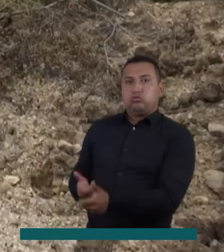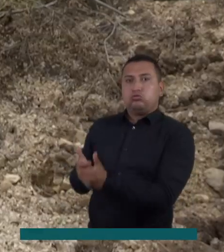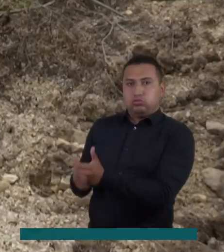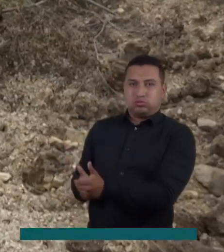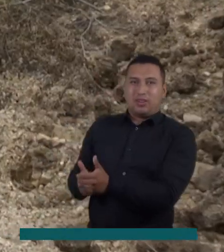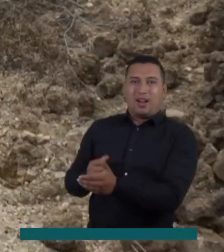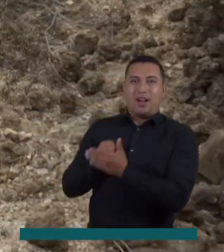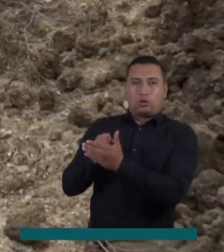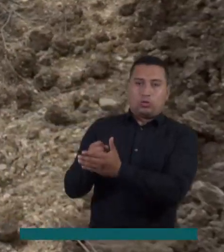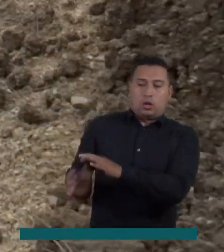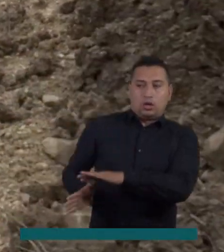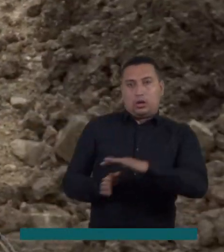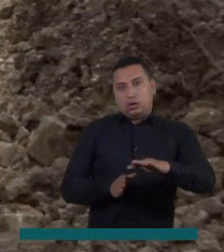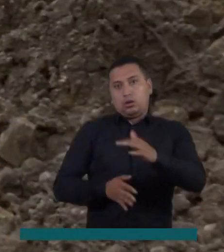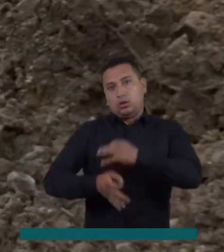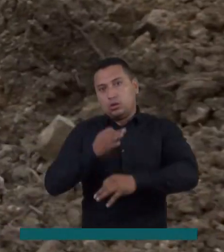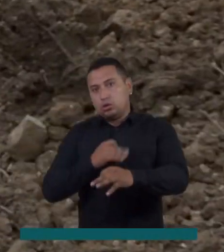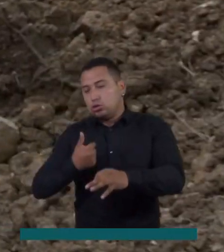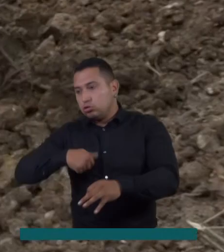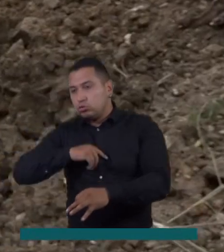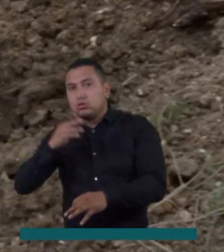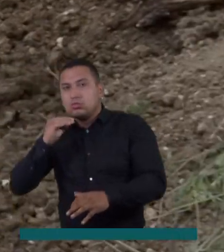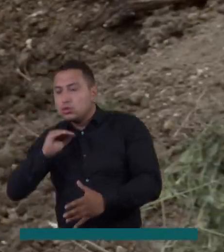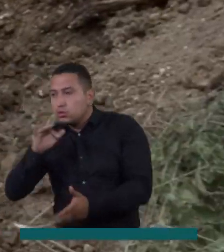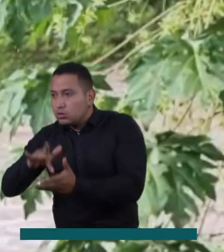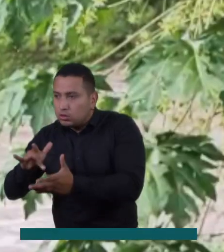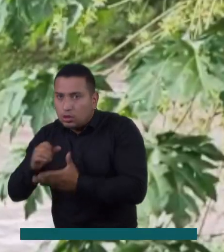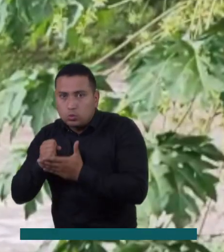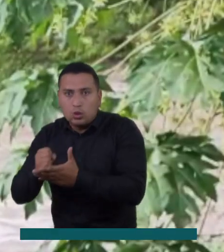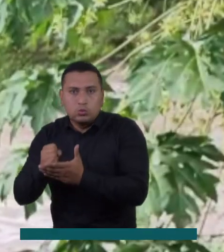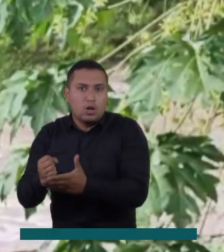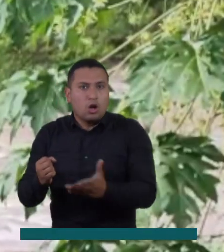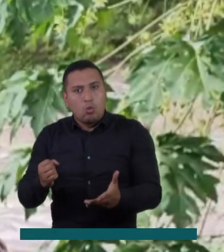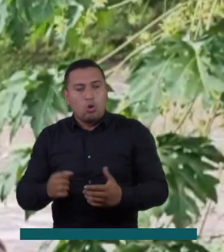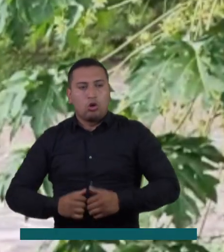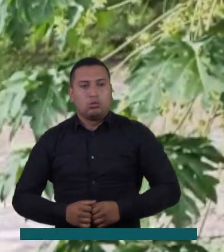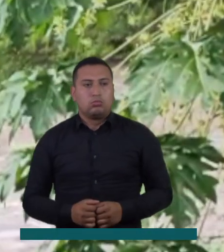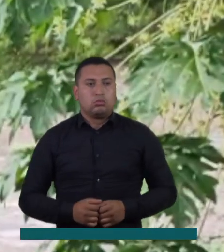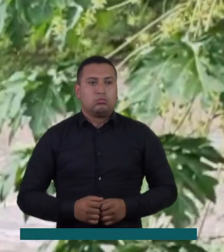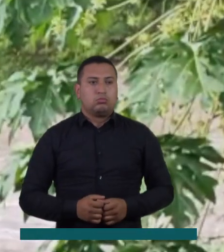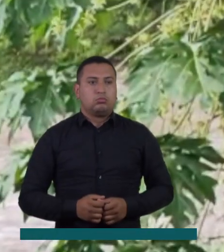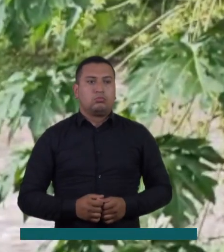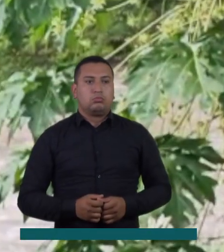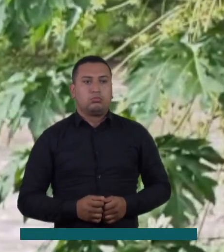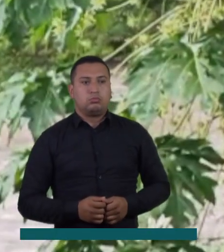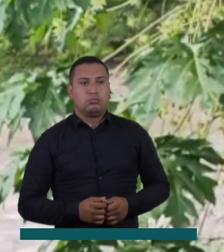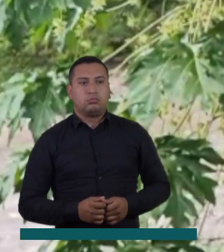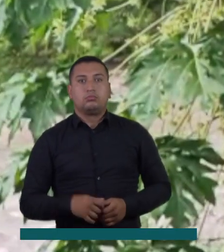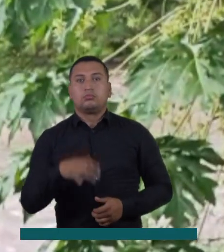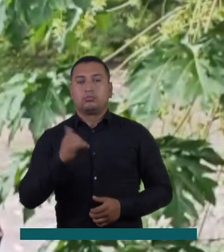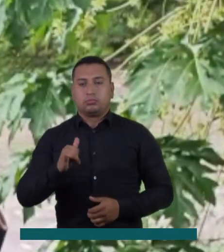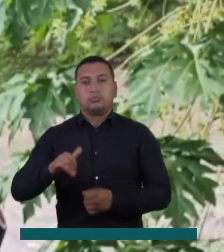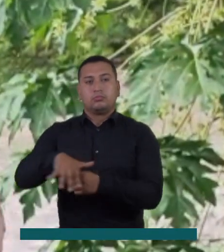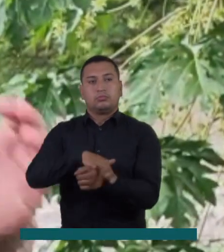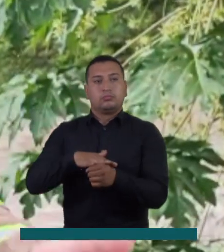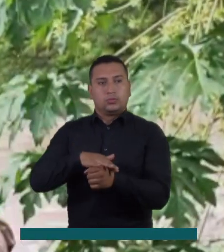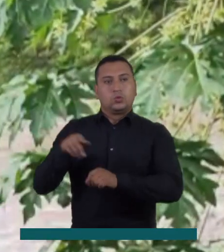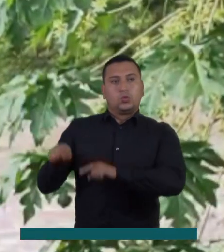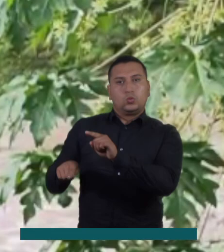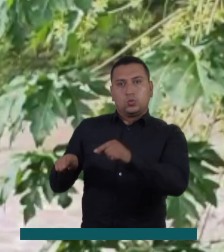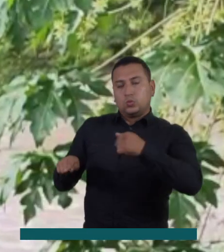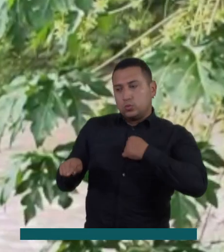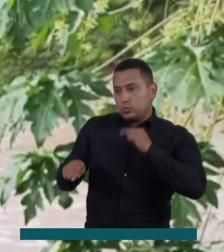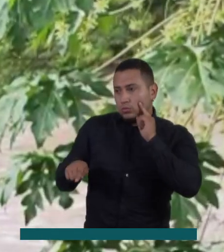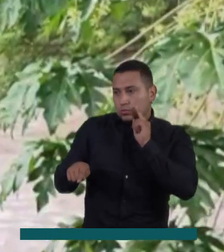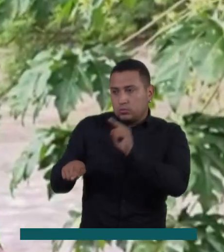verificar las condiciones estructurales de algunas viviendas y fincas. Tuvimos la afectación de diferentes barrios y algunos sectores